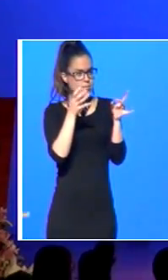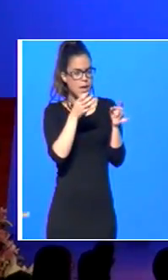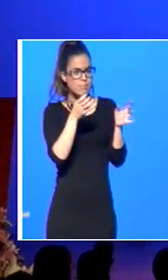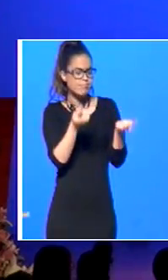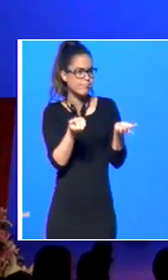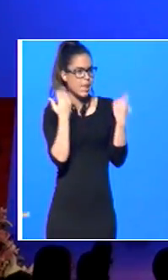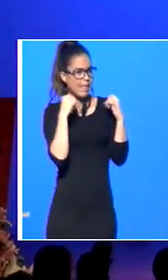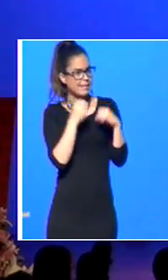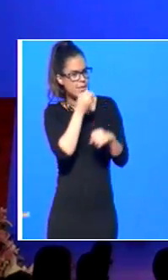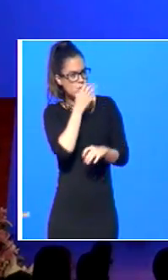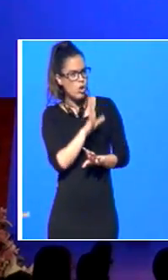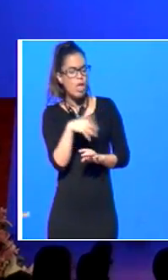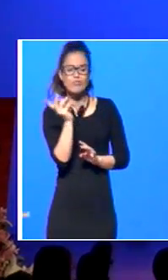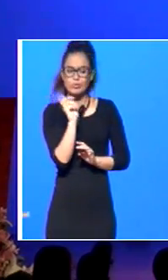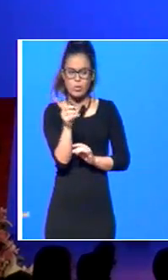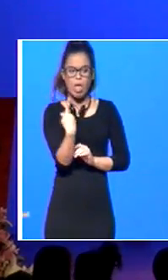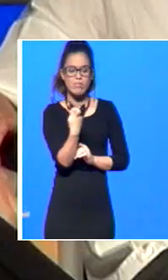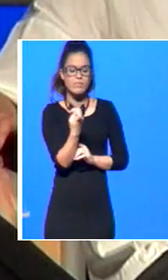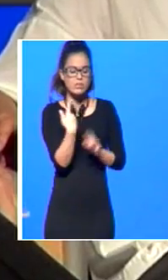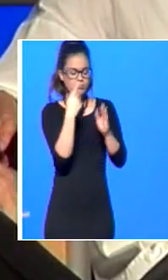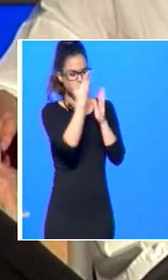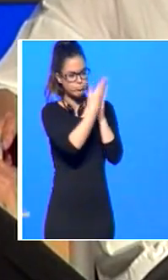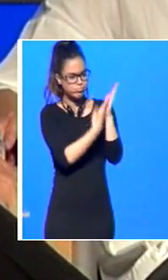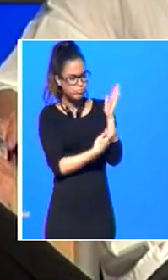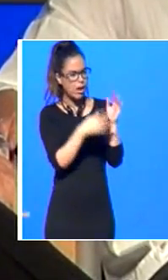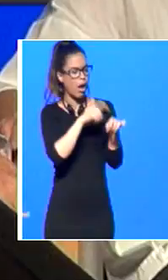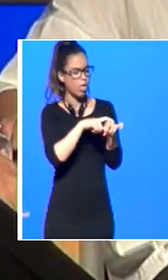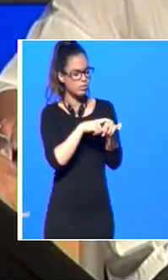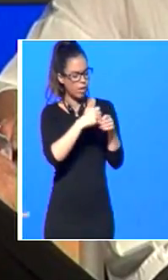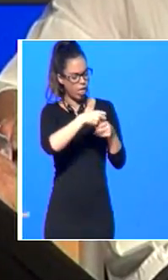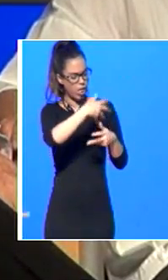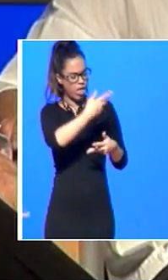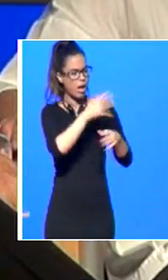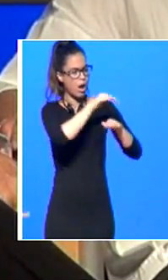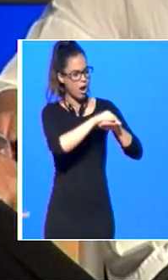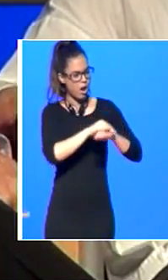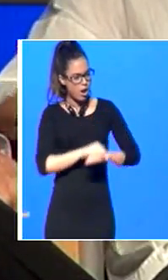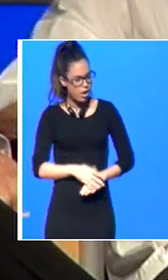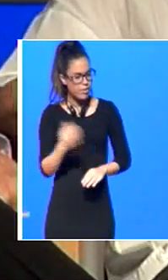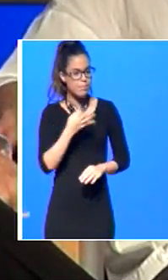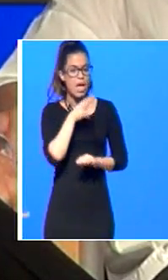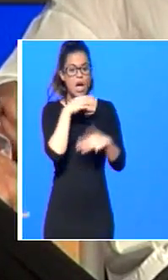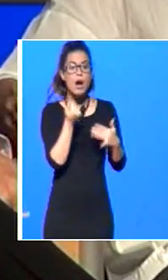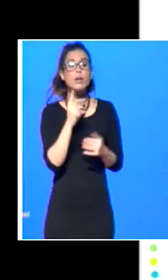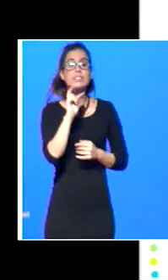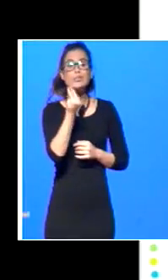berez, Bete behar ditu ezagore guzti hauek. Bagoaz, bigarren hausnarketara,